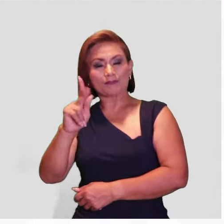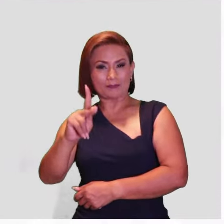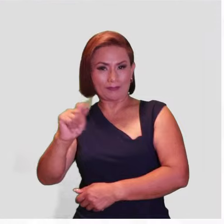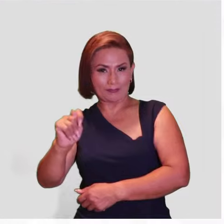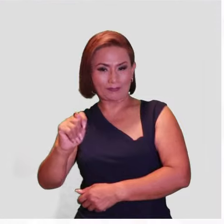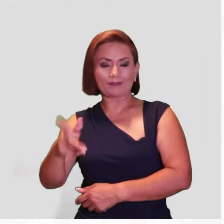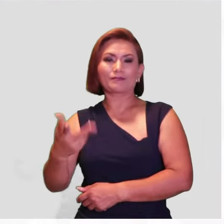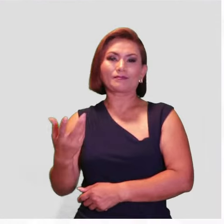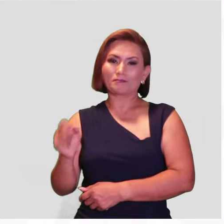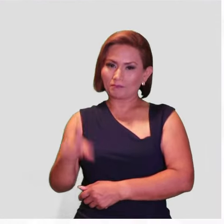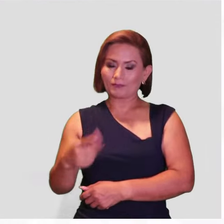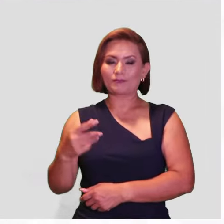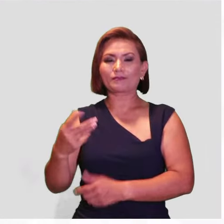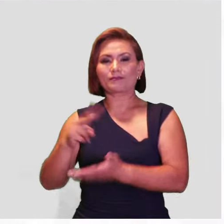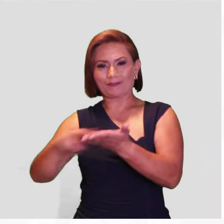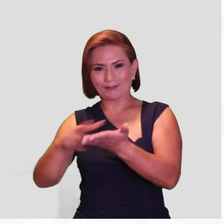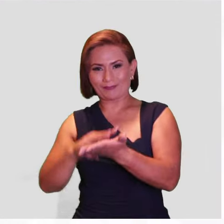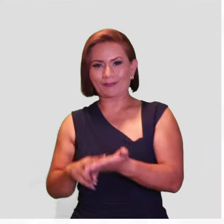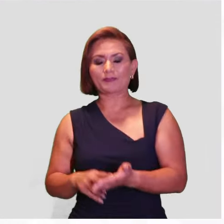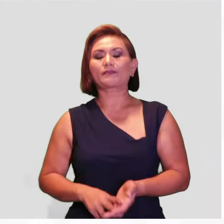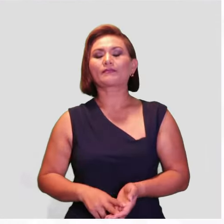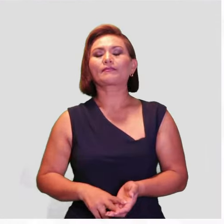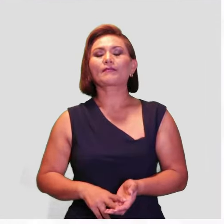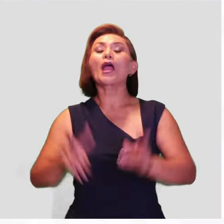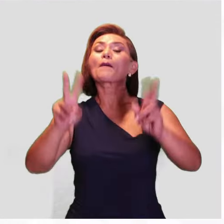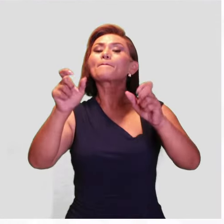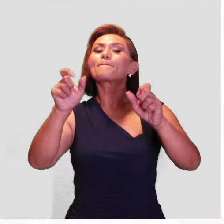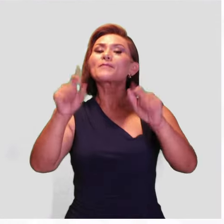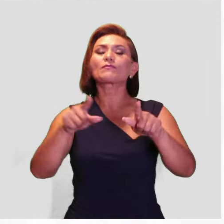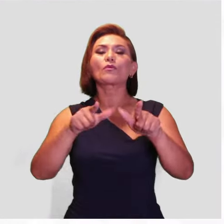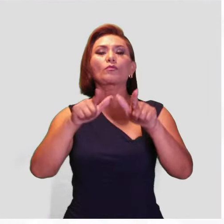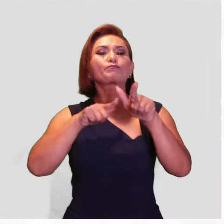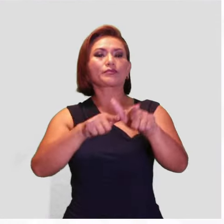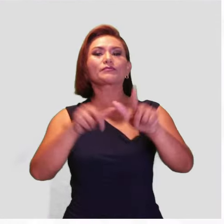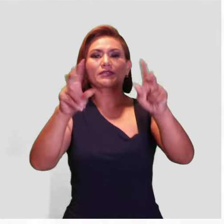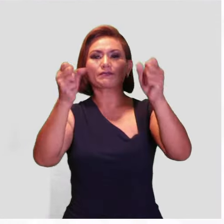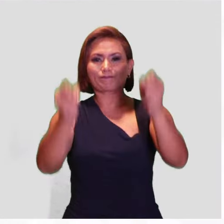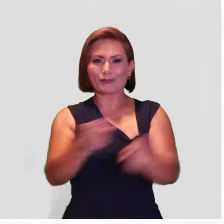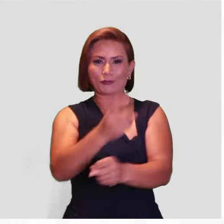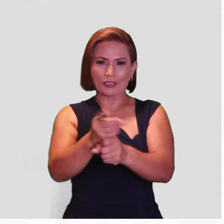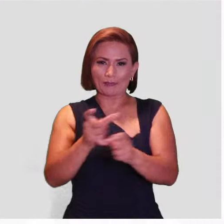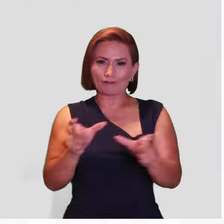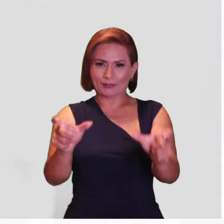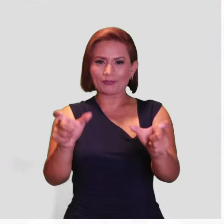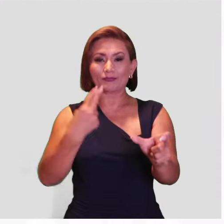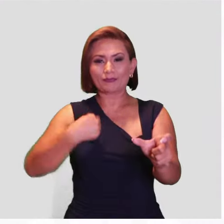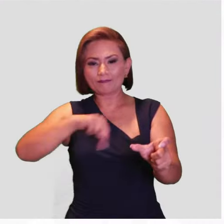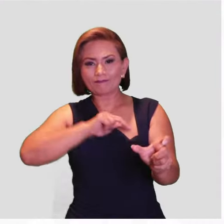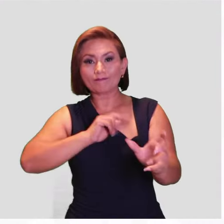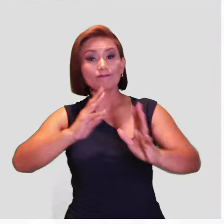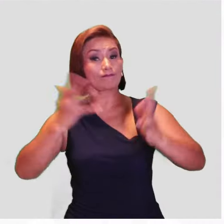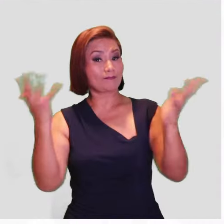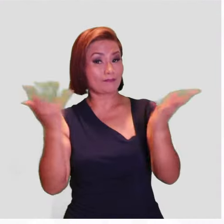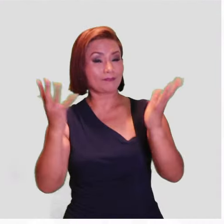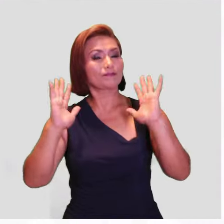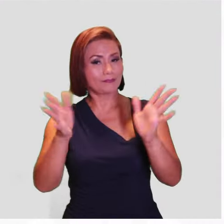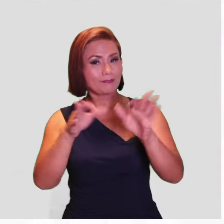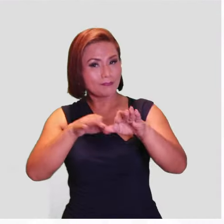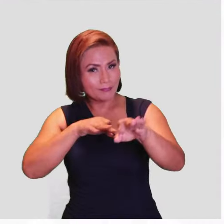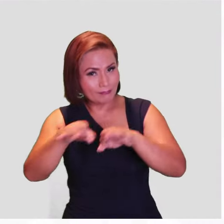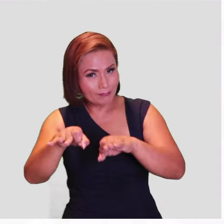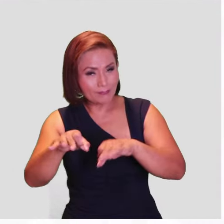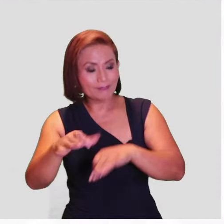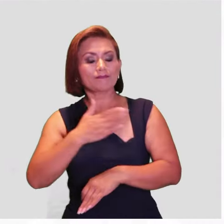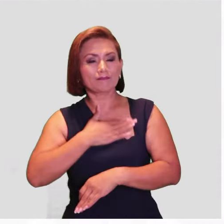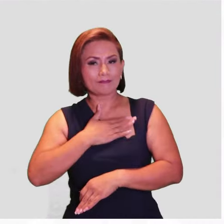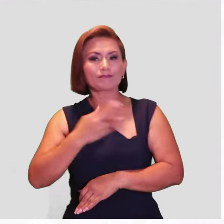Seguimos en materia de seguridad. En materia de seguridad, nosotros en Morena ya estamos haciendo nuestro trabajo. En Morena nos